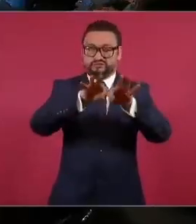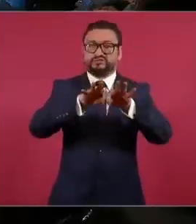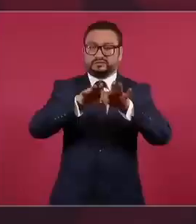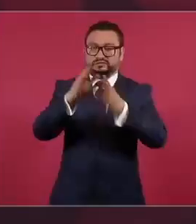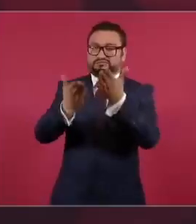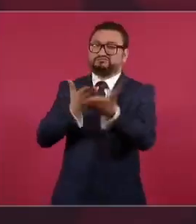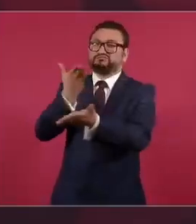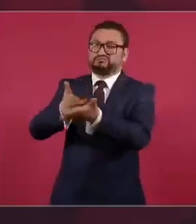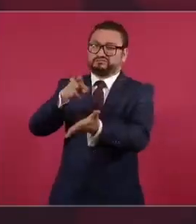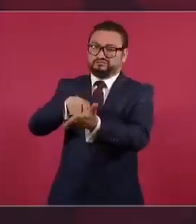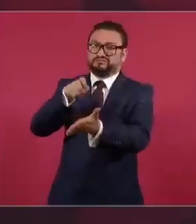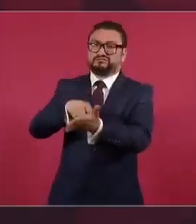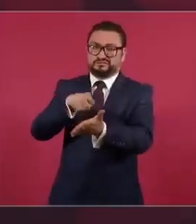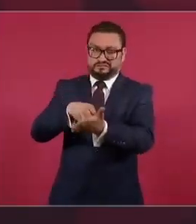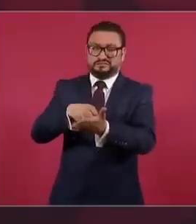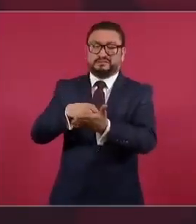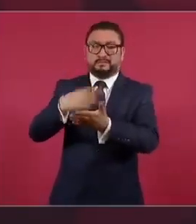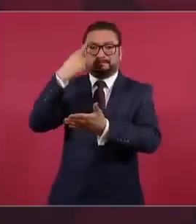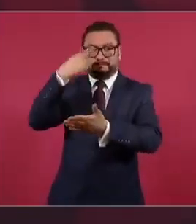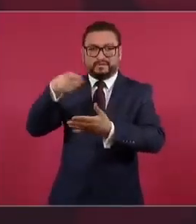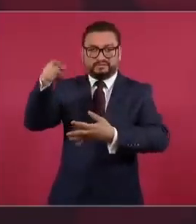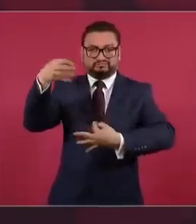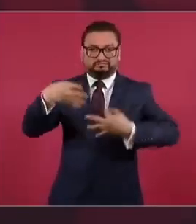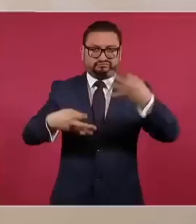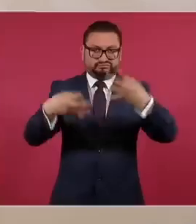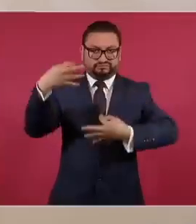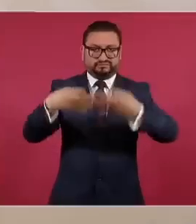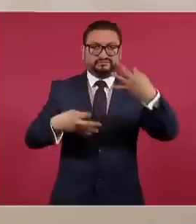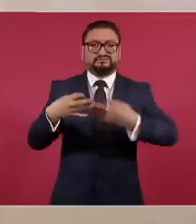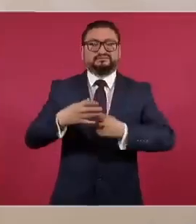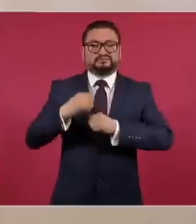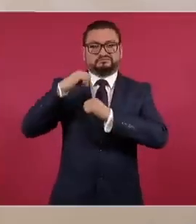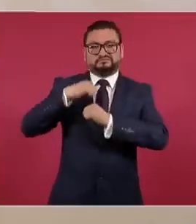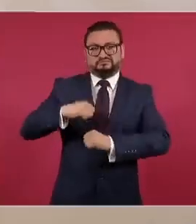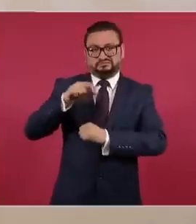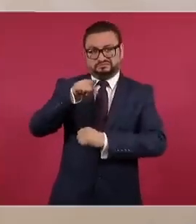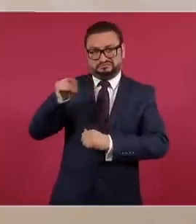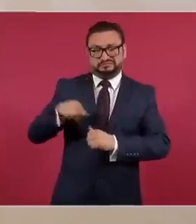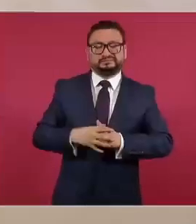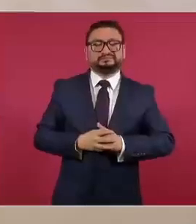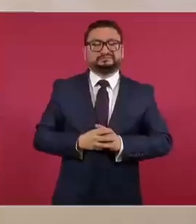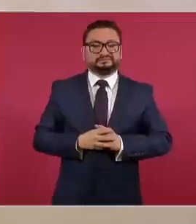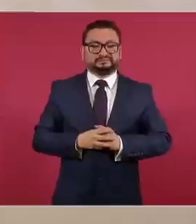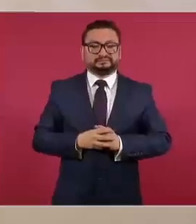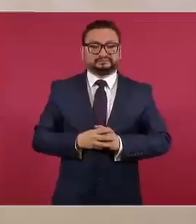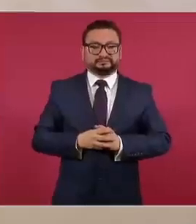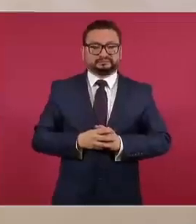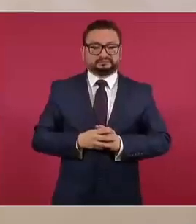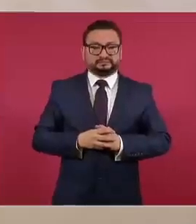reforma al Poder Judicial. Y